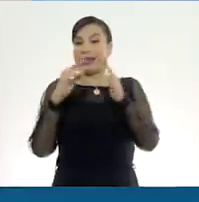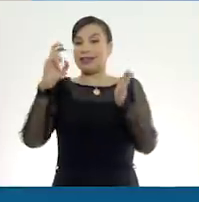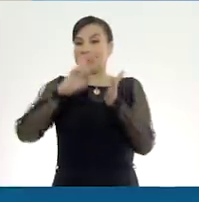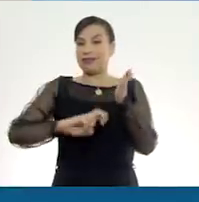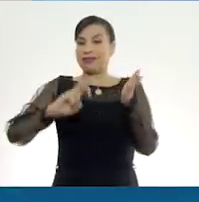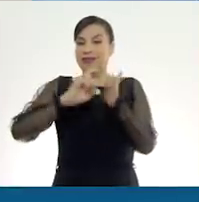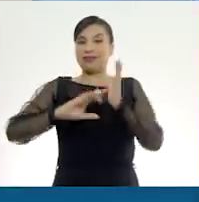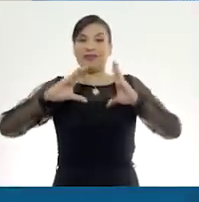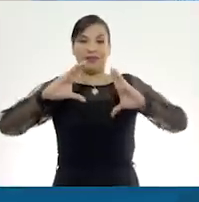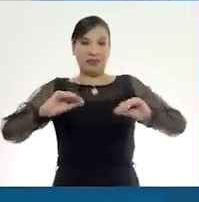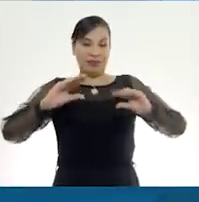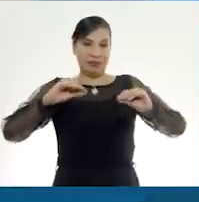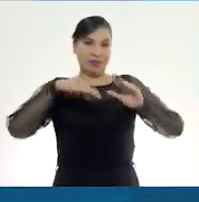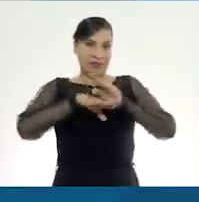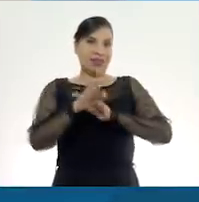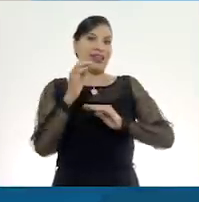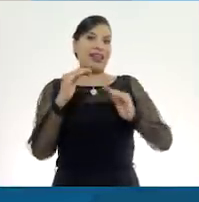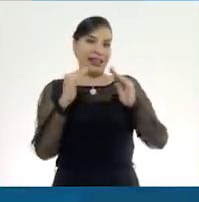les enseñaban.